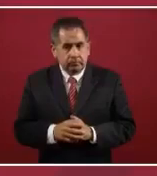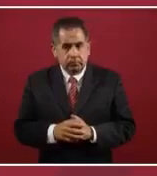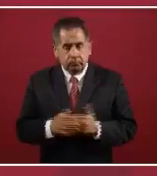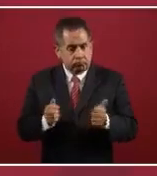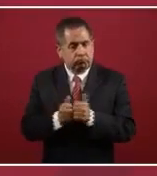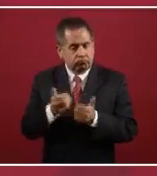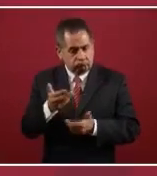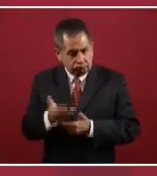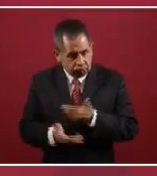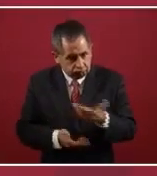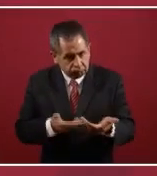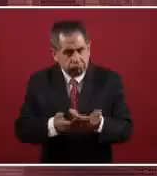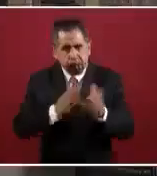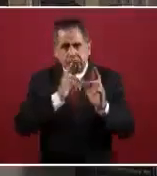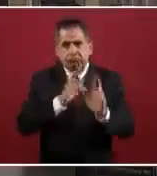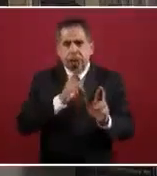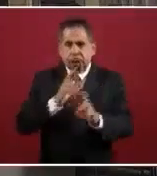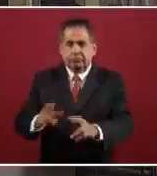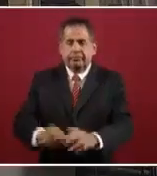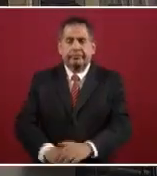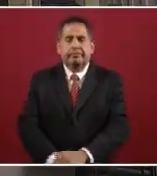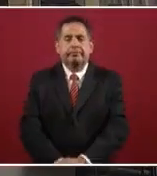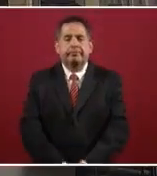estamos para contestar.